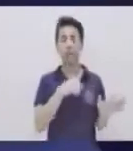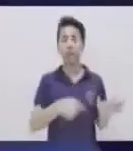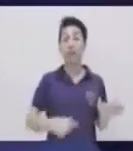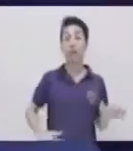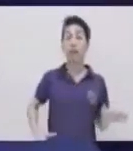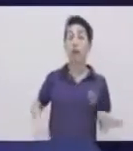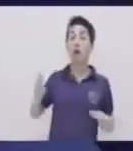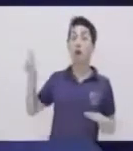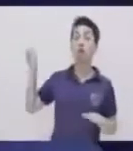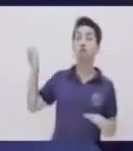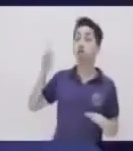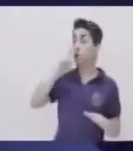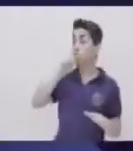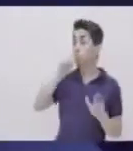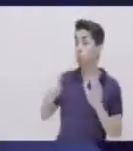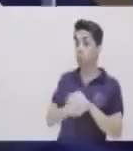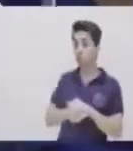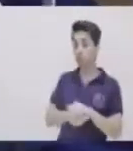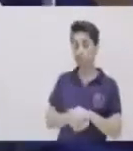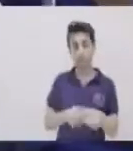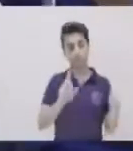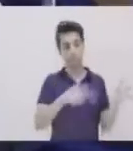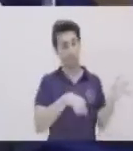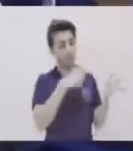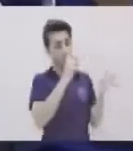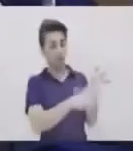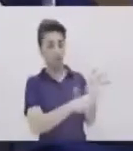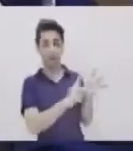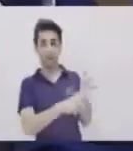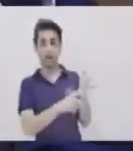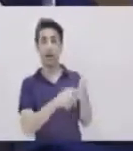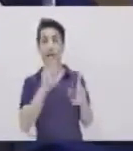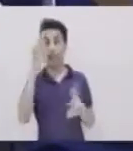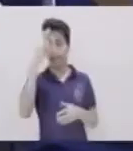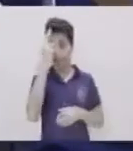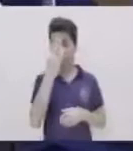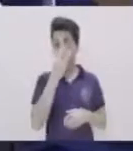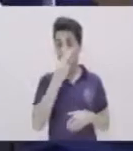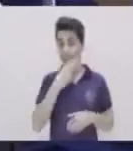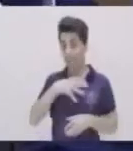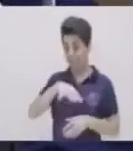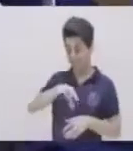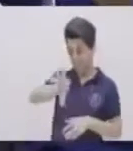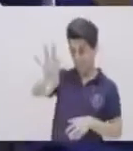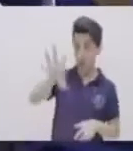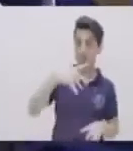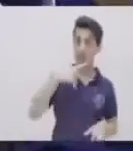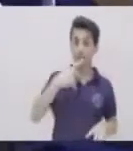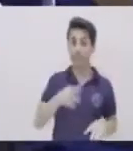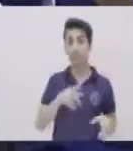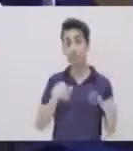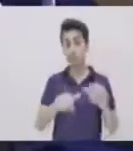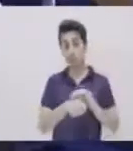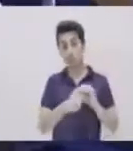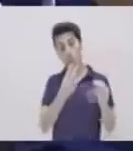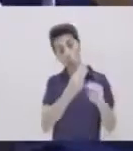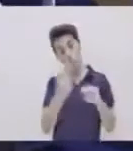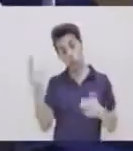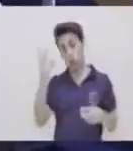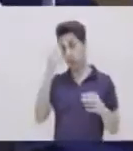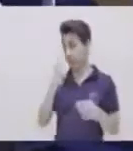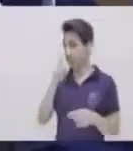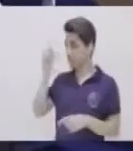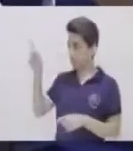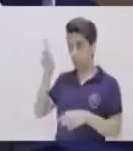había dejado escondido su hígado en la tierra. 4. El rey dragón le mandó a traer el hígado